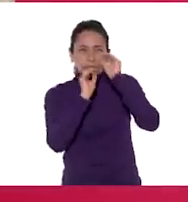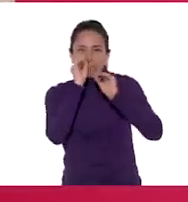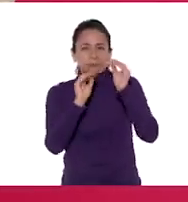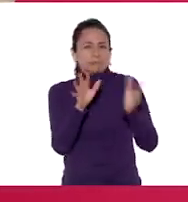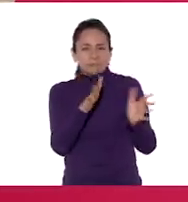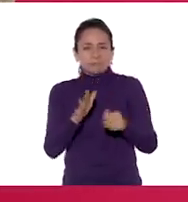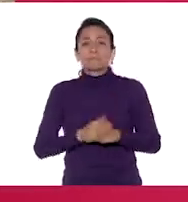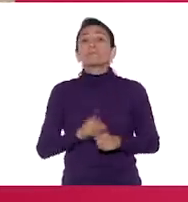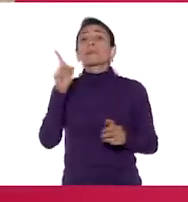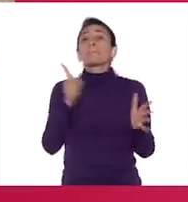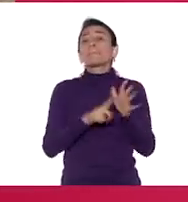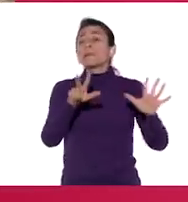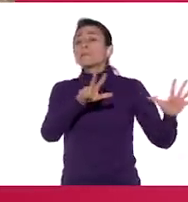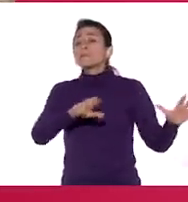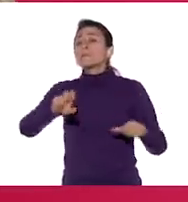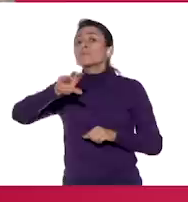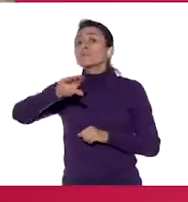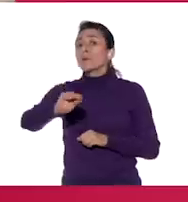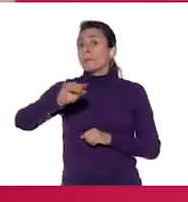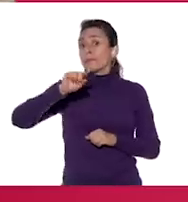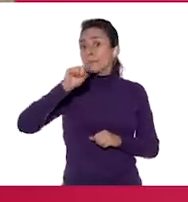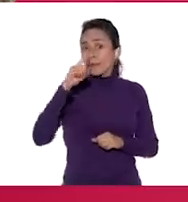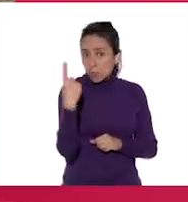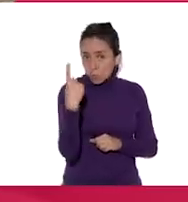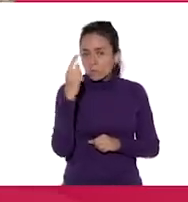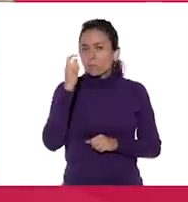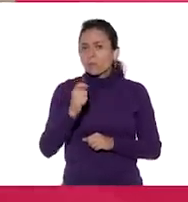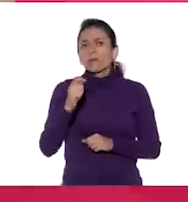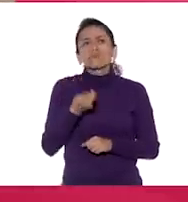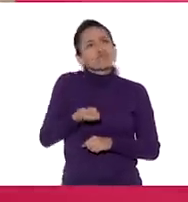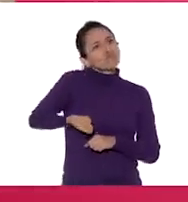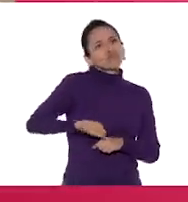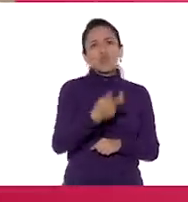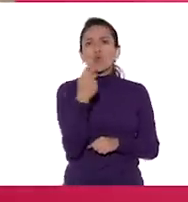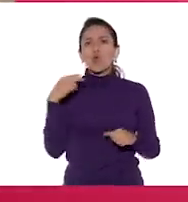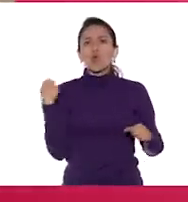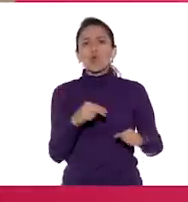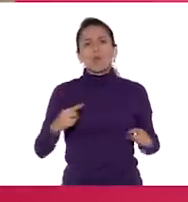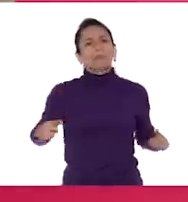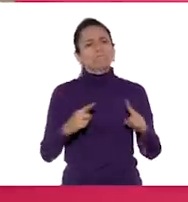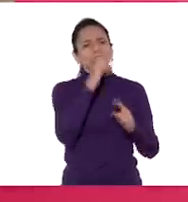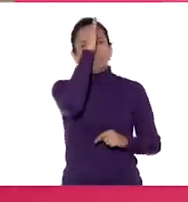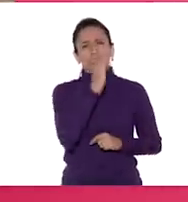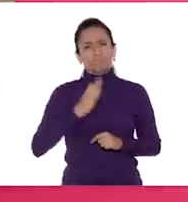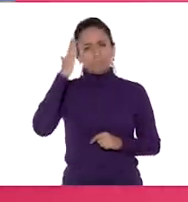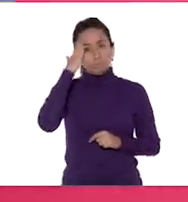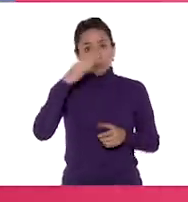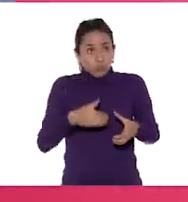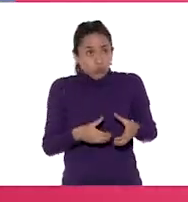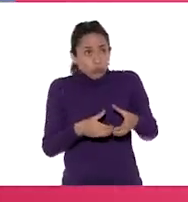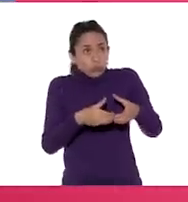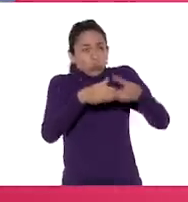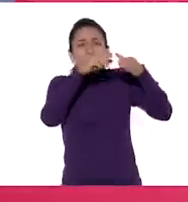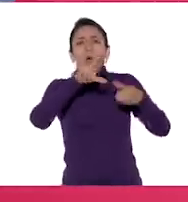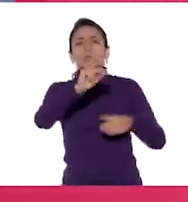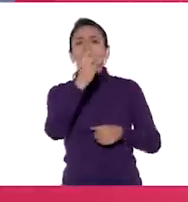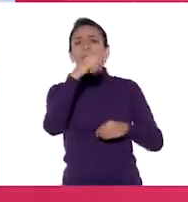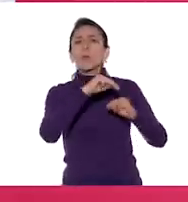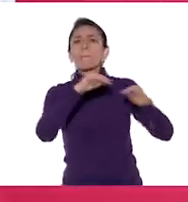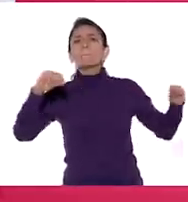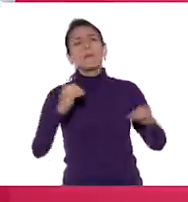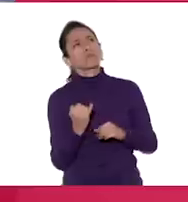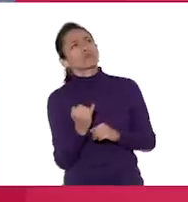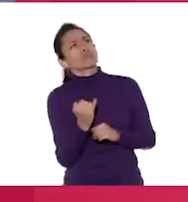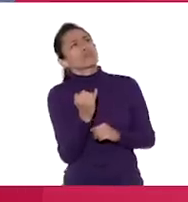En 1891 obtuvo el título de catedral. Su torre cuenta con 81 metros de altura y